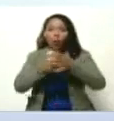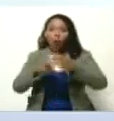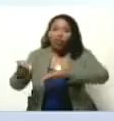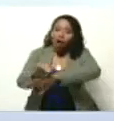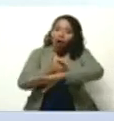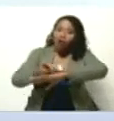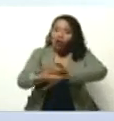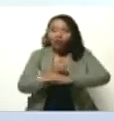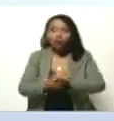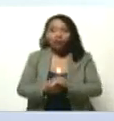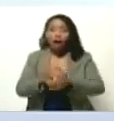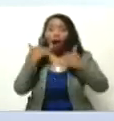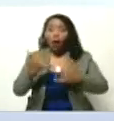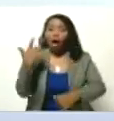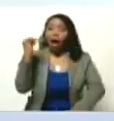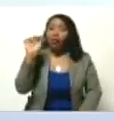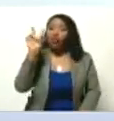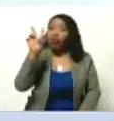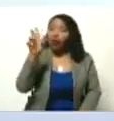Ahora, tenemos dos frentes.